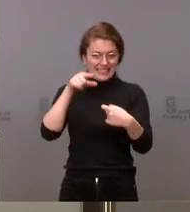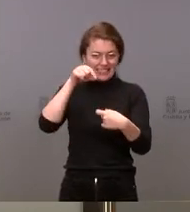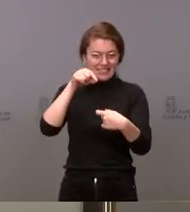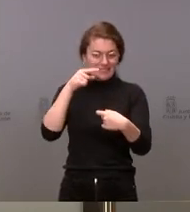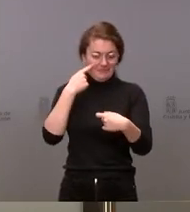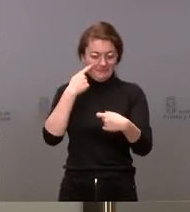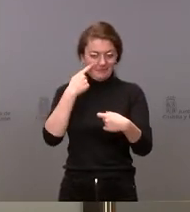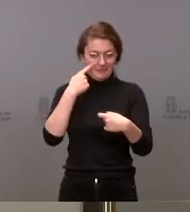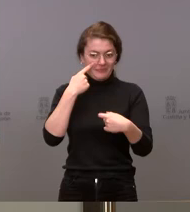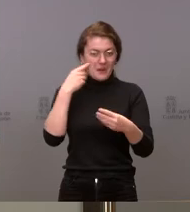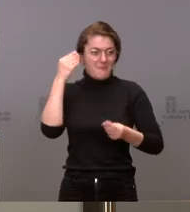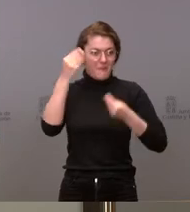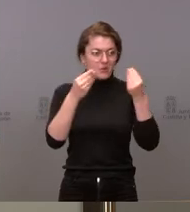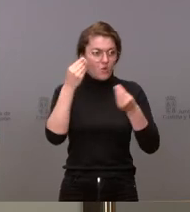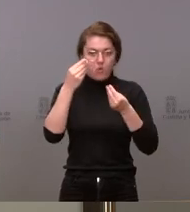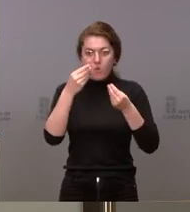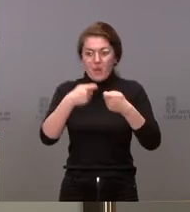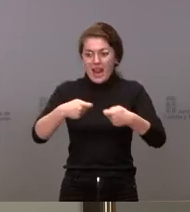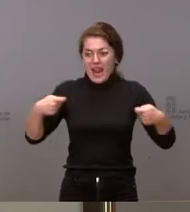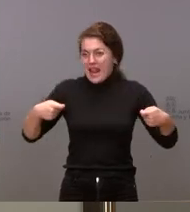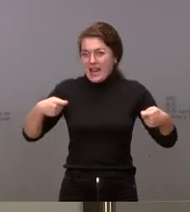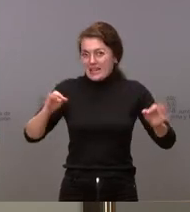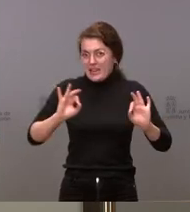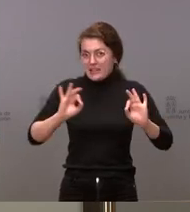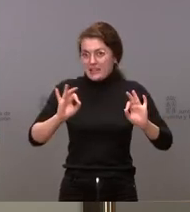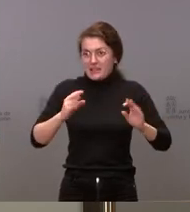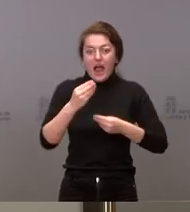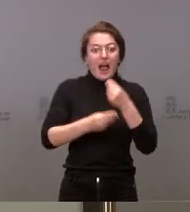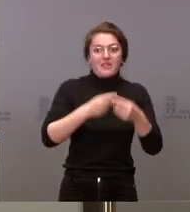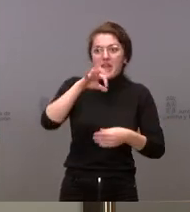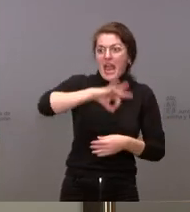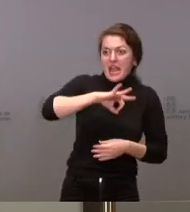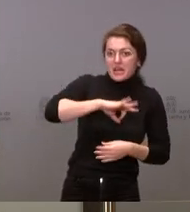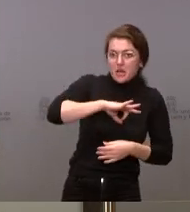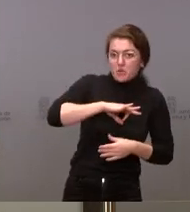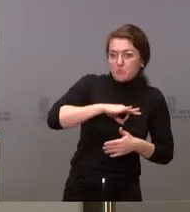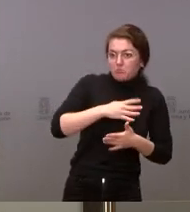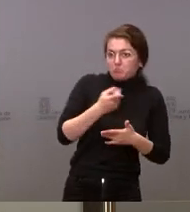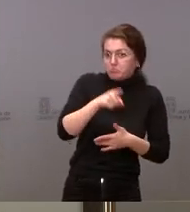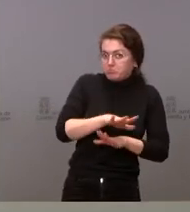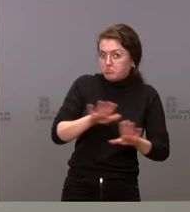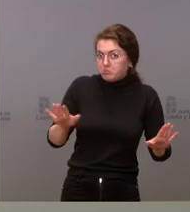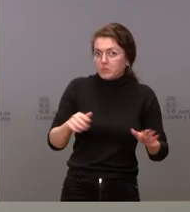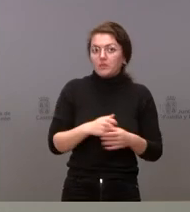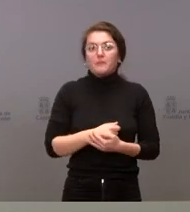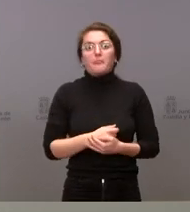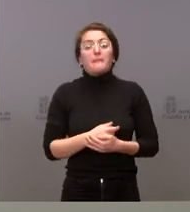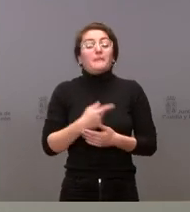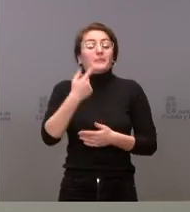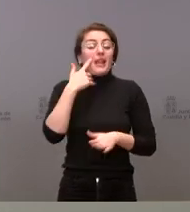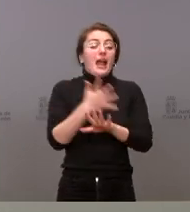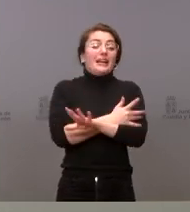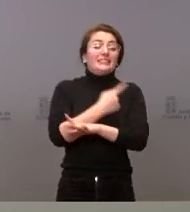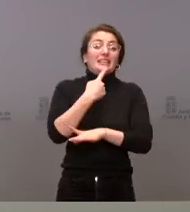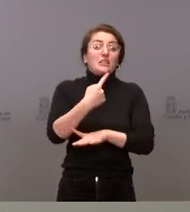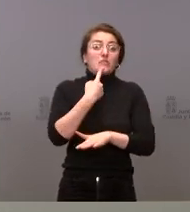que entonces no prevé en ampliarlo se harían a lo largo del mes de enero cuando hasta cuándo van a seguir agravantes de prudencia a la hora